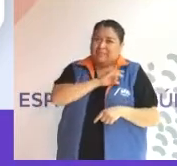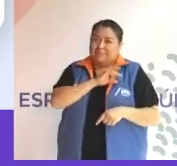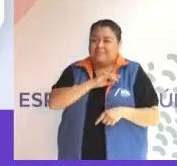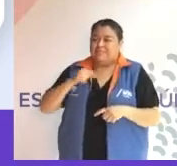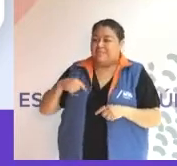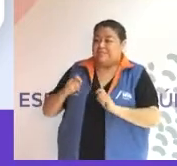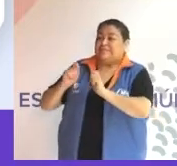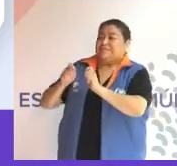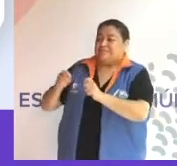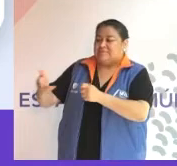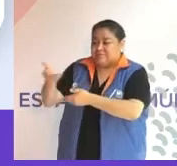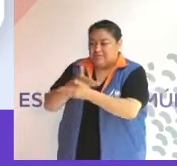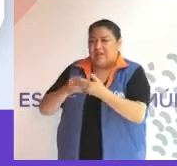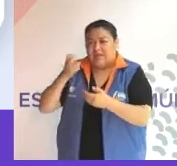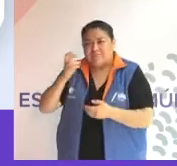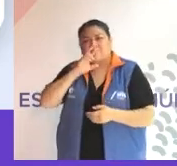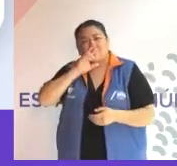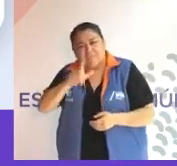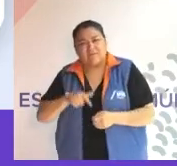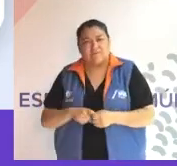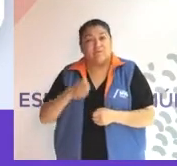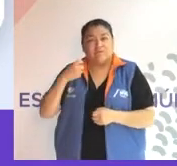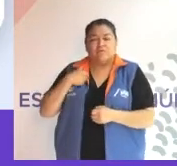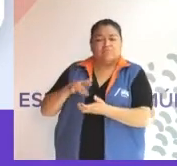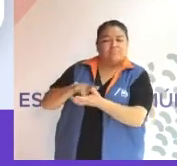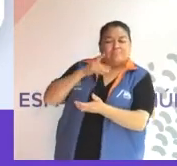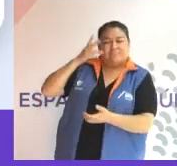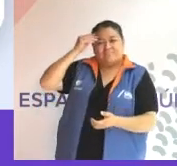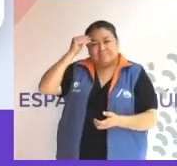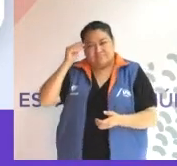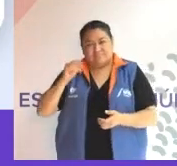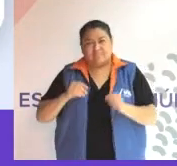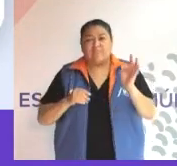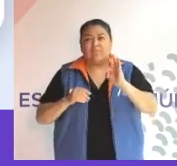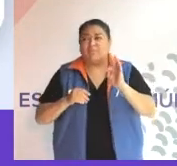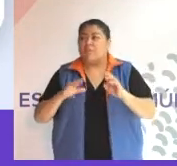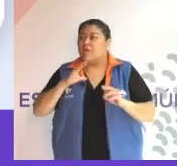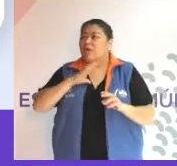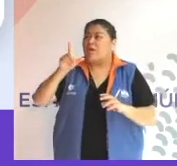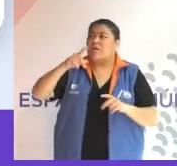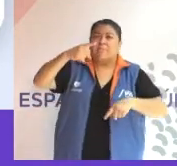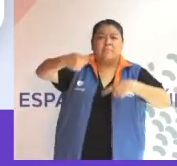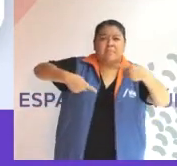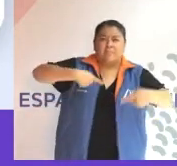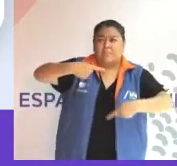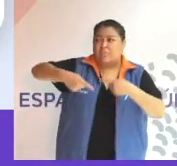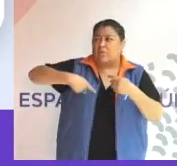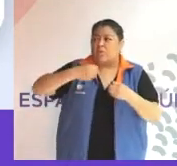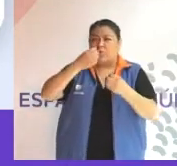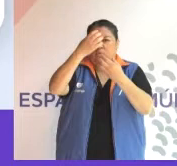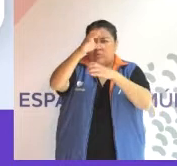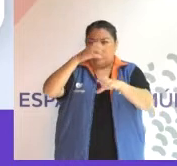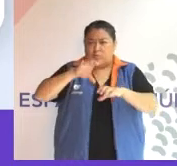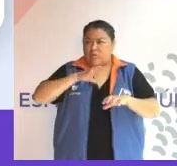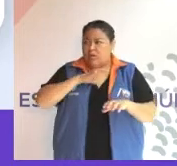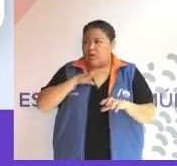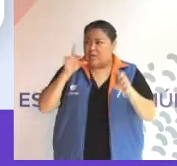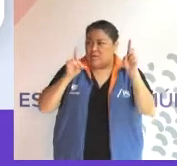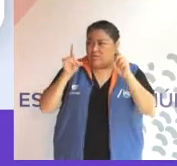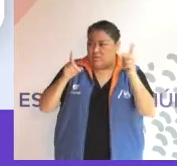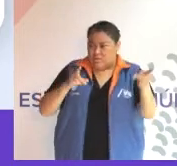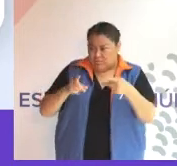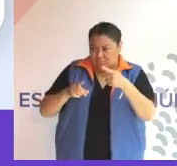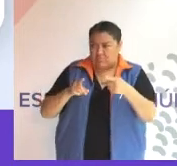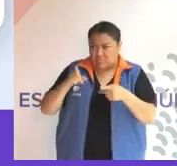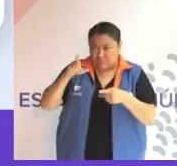puntos que yo recupero de lo que ustedes dijeron y quisiera ver si hay alguna pregunta del público. También no sé si en las redes hay algo.